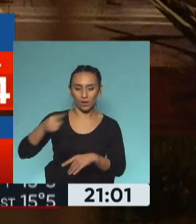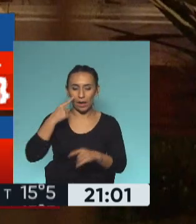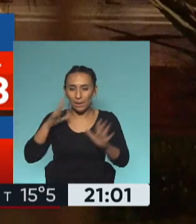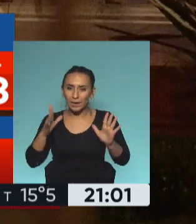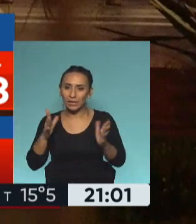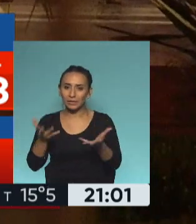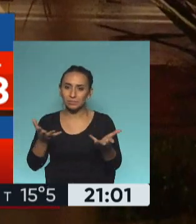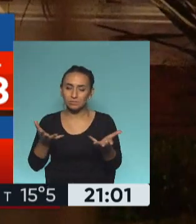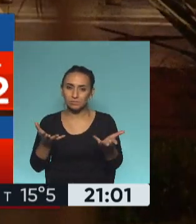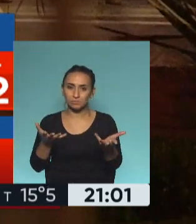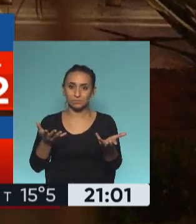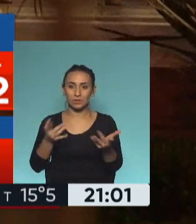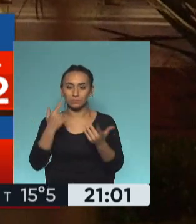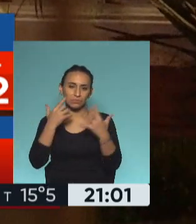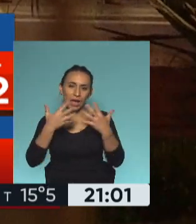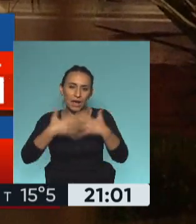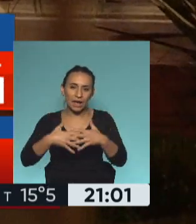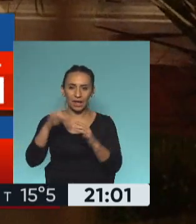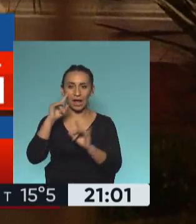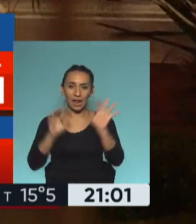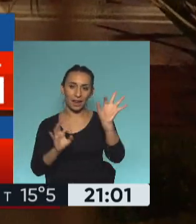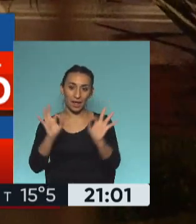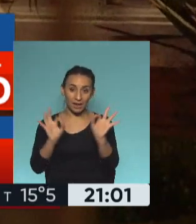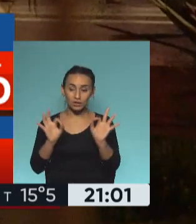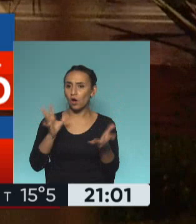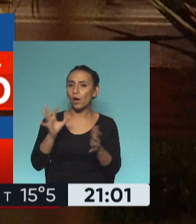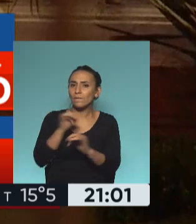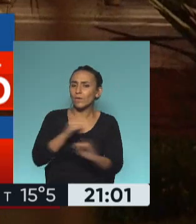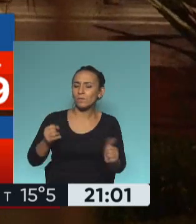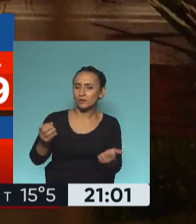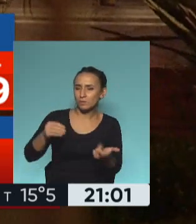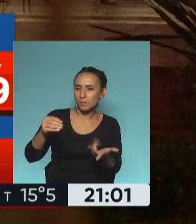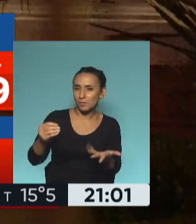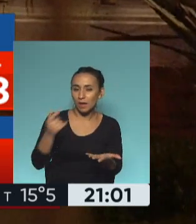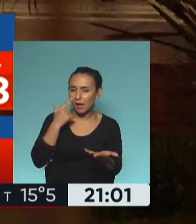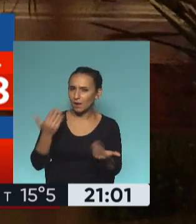para sus reflexiones o para agregar algunas informaciones a esta hora. Gastón.